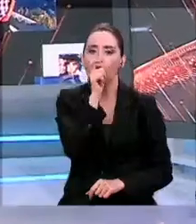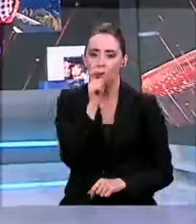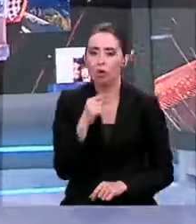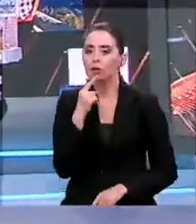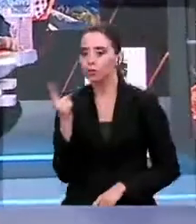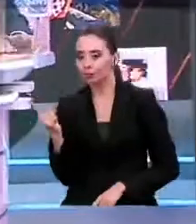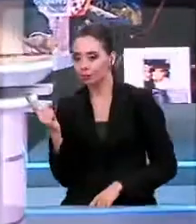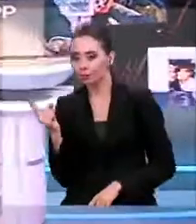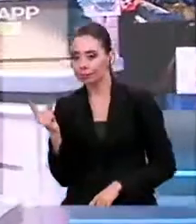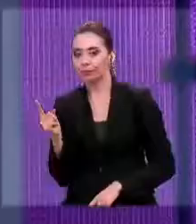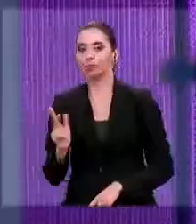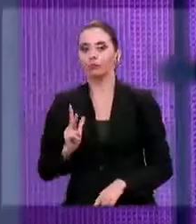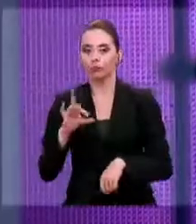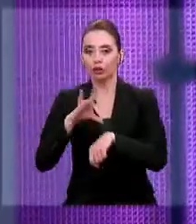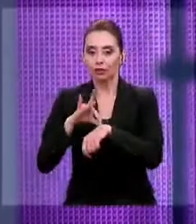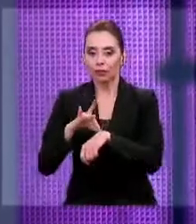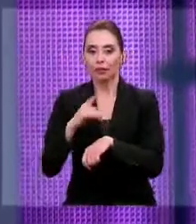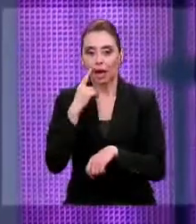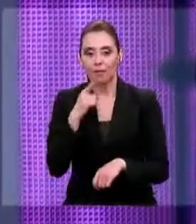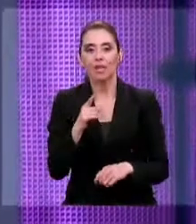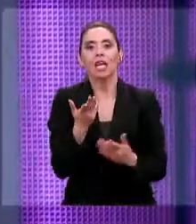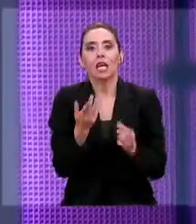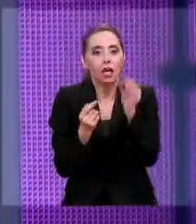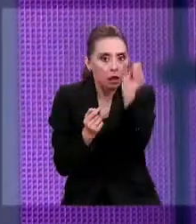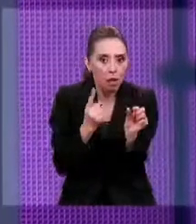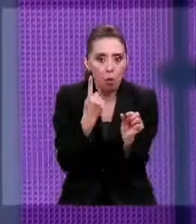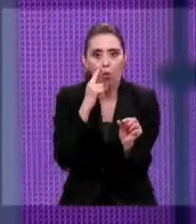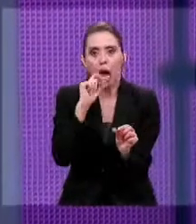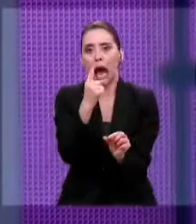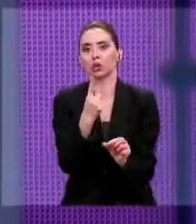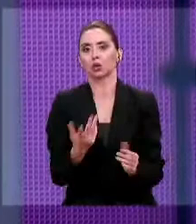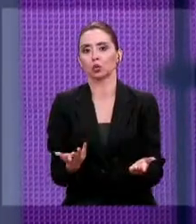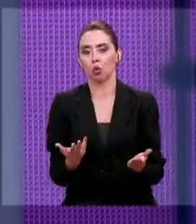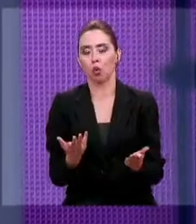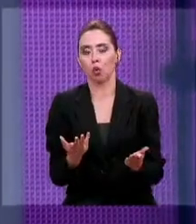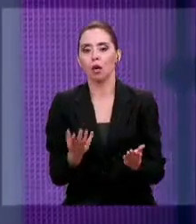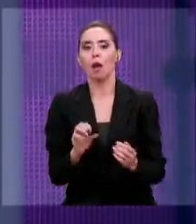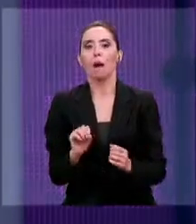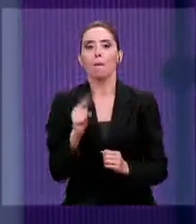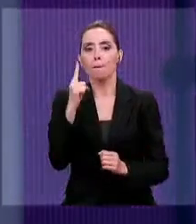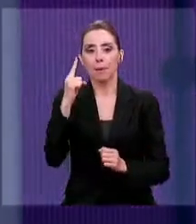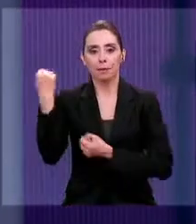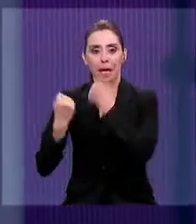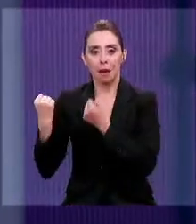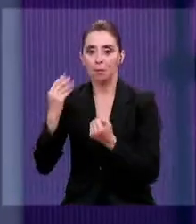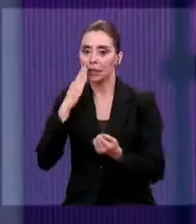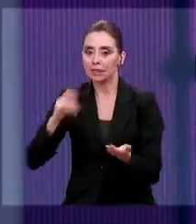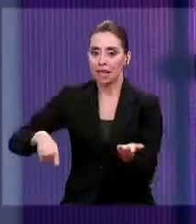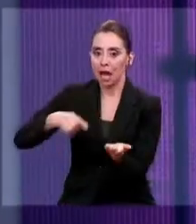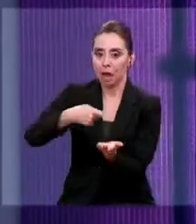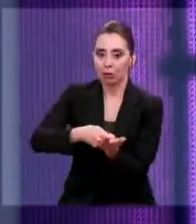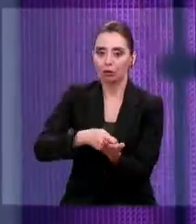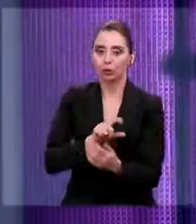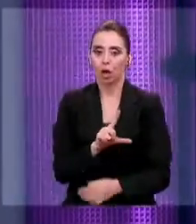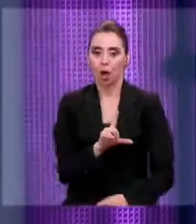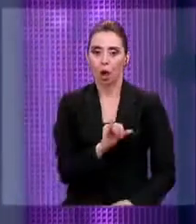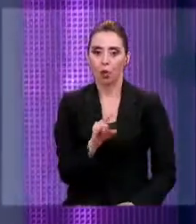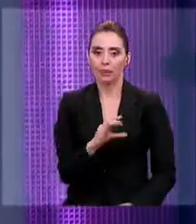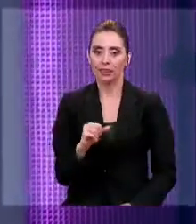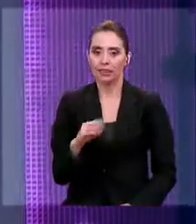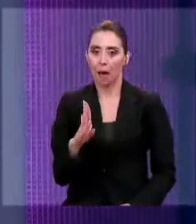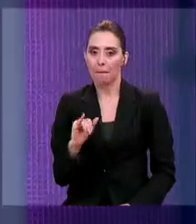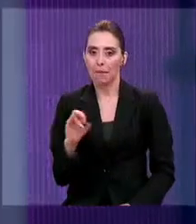set. Adelante, don sí, Francisco. A ver si ponemos algo en azul porque tenemos nuestro primer auspiciador, don Luis Cambiazo,